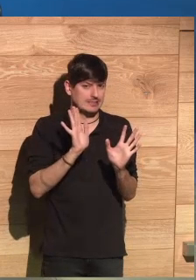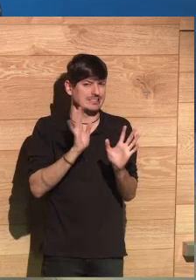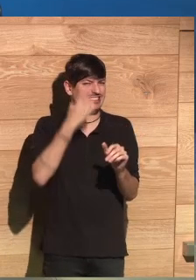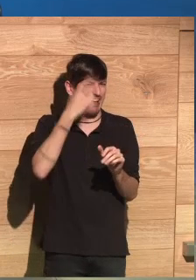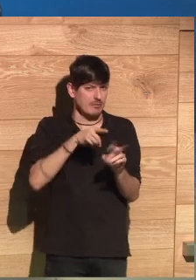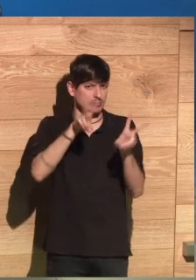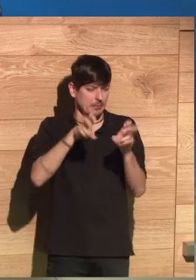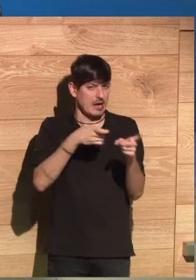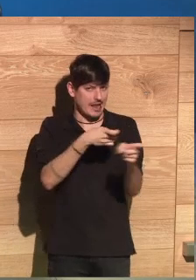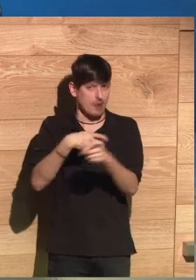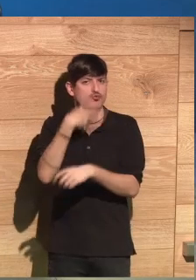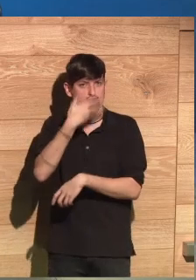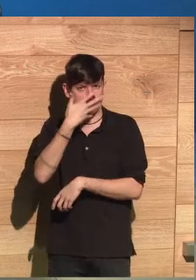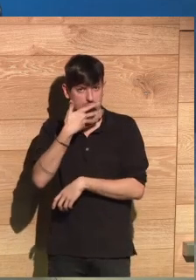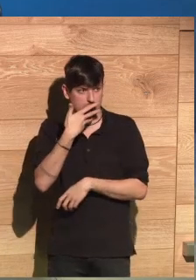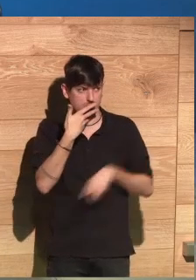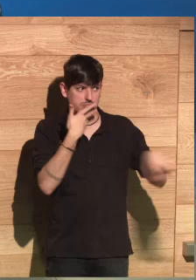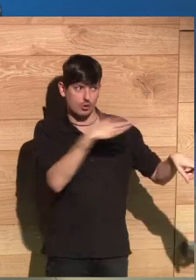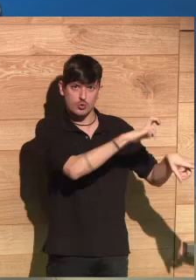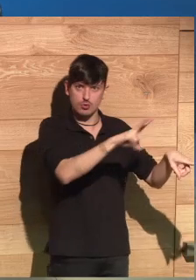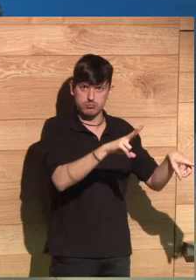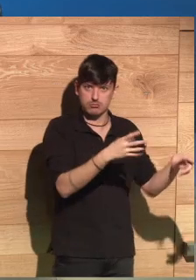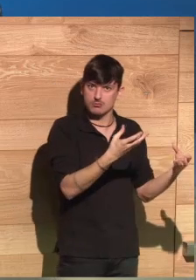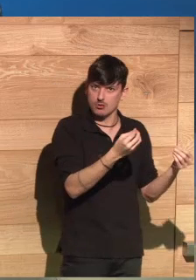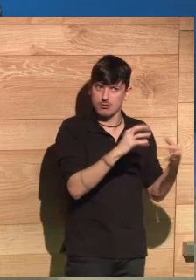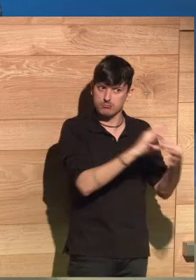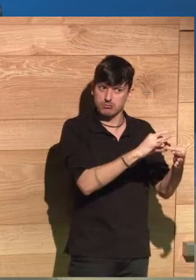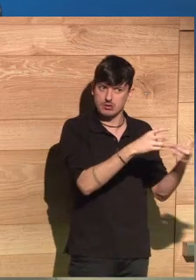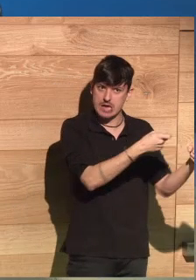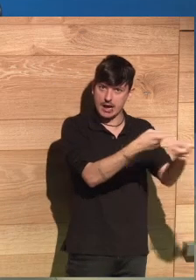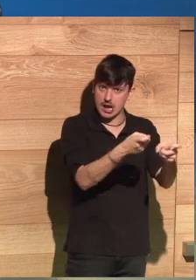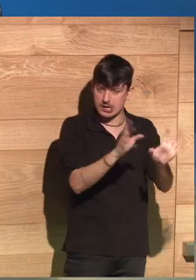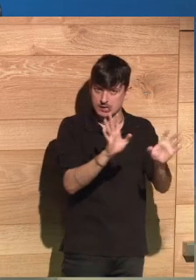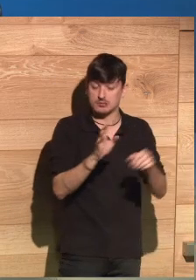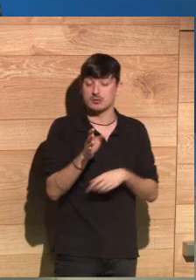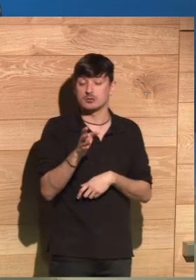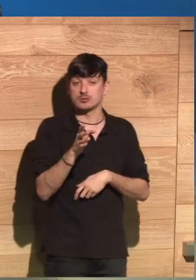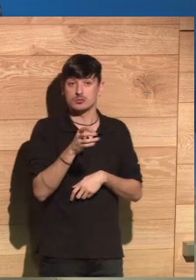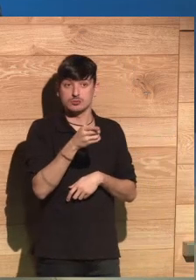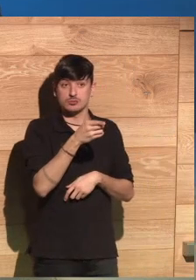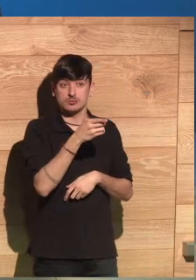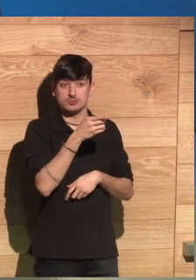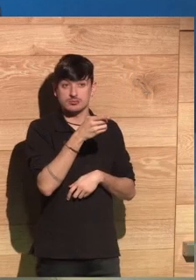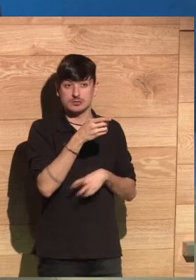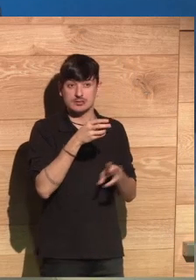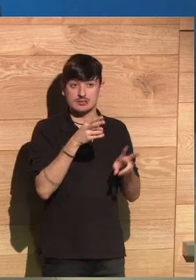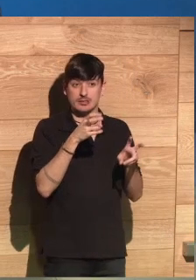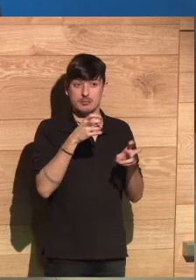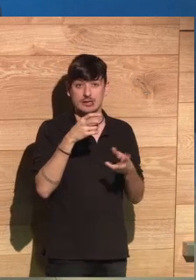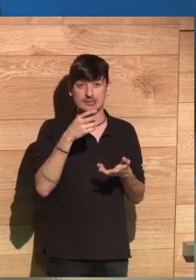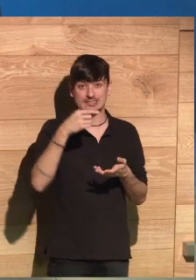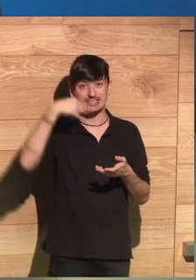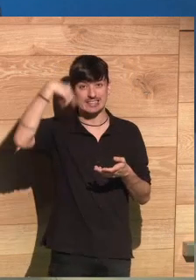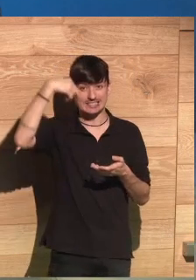¿no? Al hilo de lo que comentabas, yo no sé si tú suscribes esta tesis de